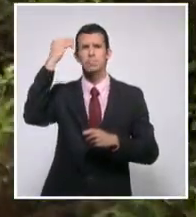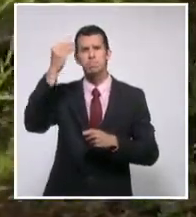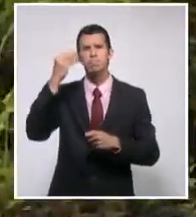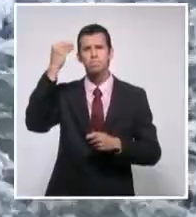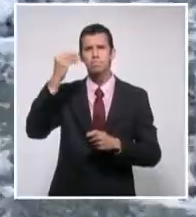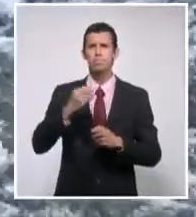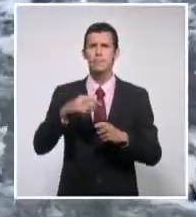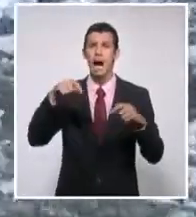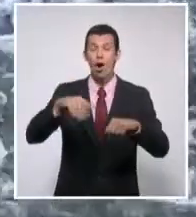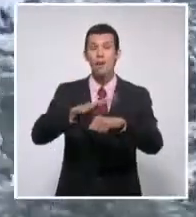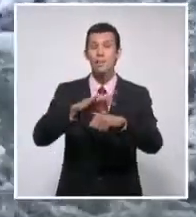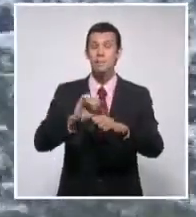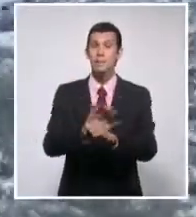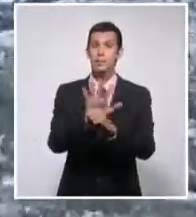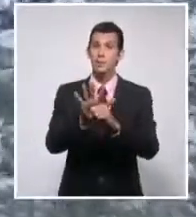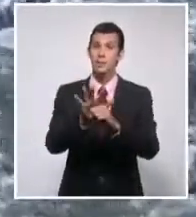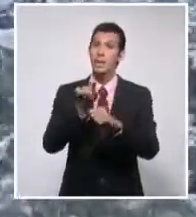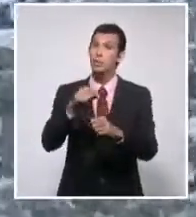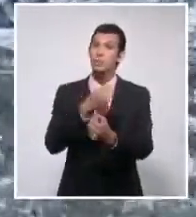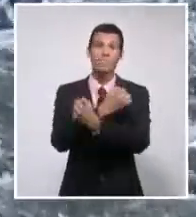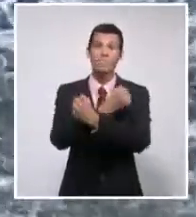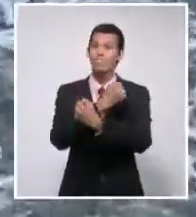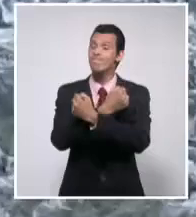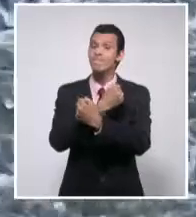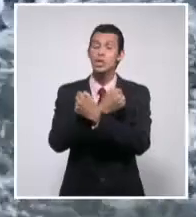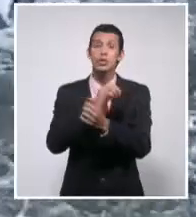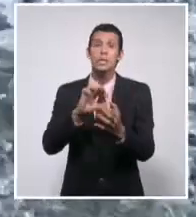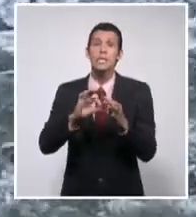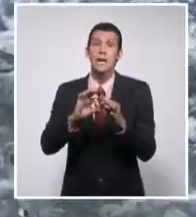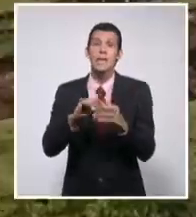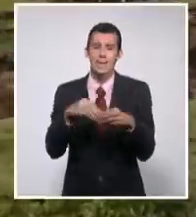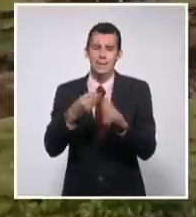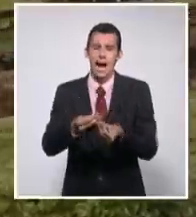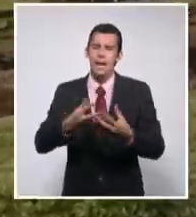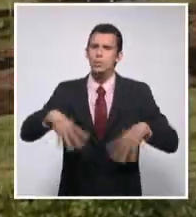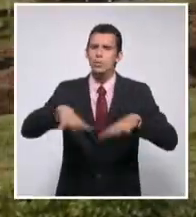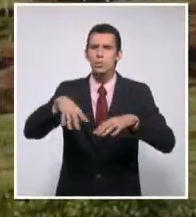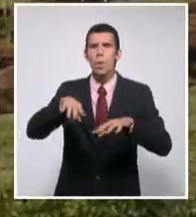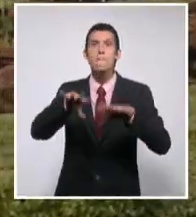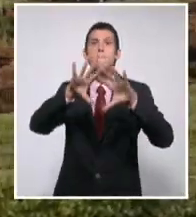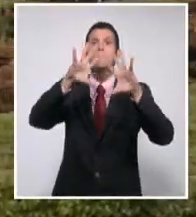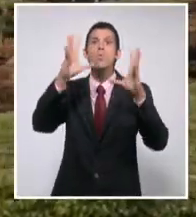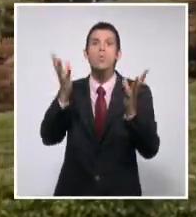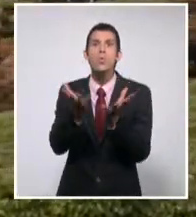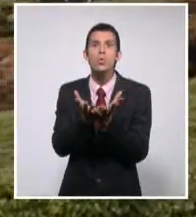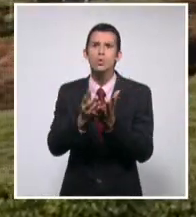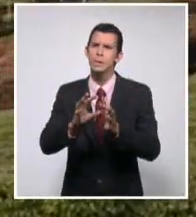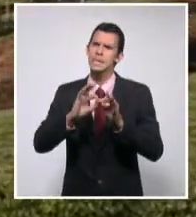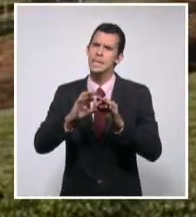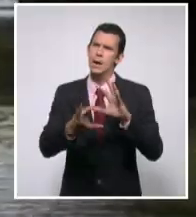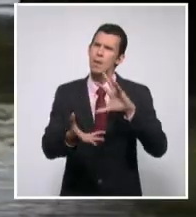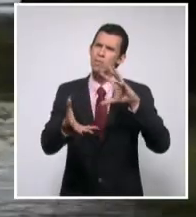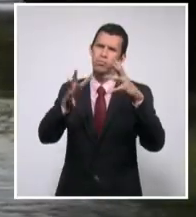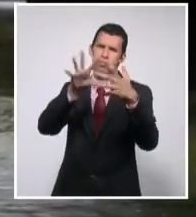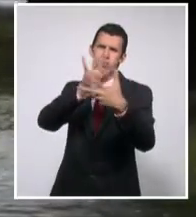COVID-19 para la salud pública y la economía mundial, y aún más para la diversidad